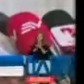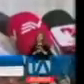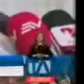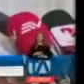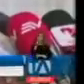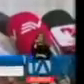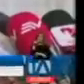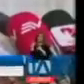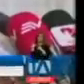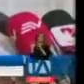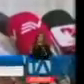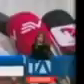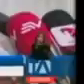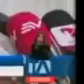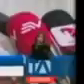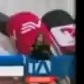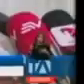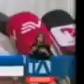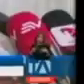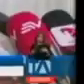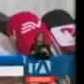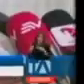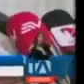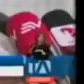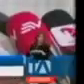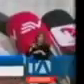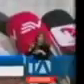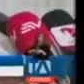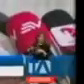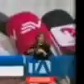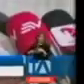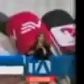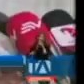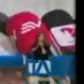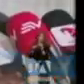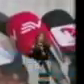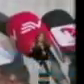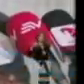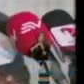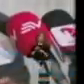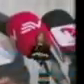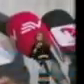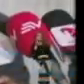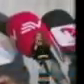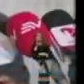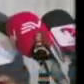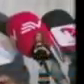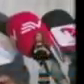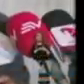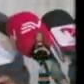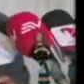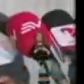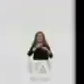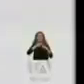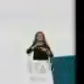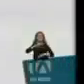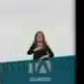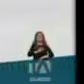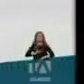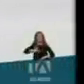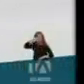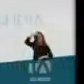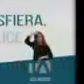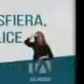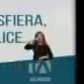cometido, establecer ya las condiciones de responsabilidad de los involucrados, en este caso el señor Rivera y el señor Glass. El